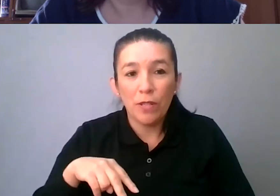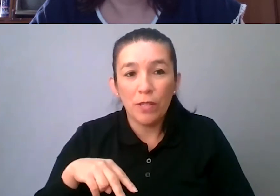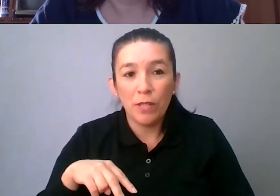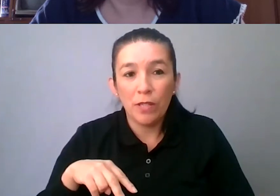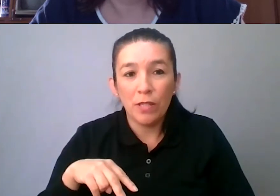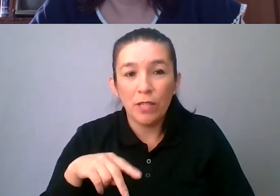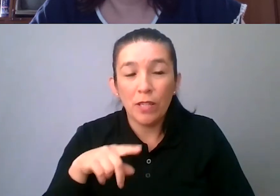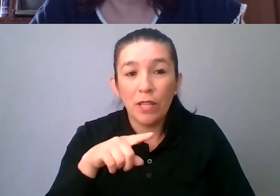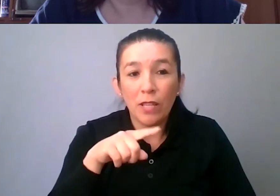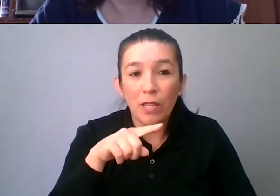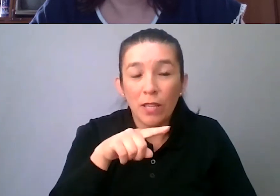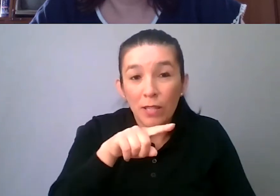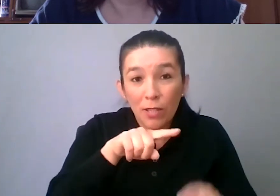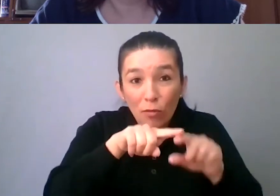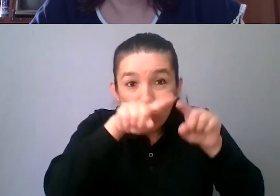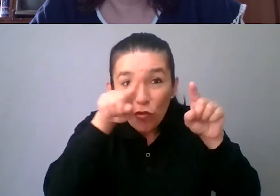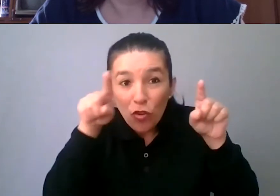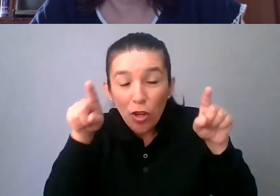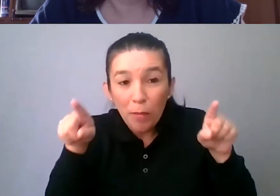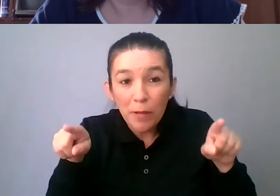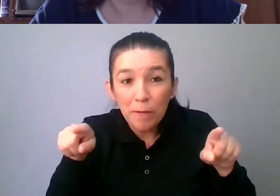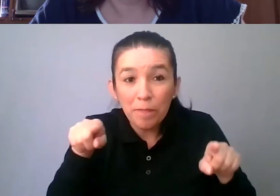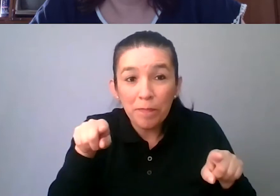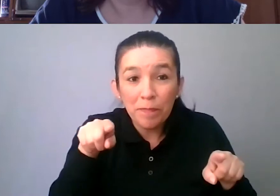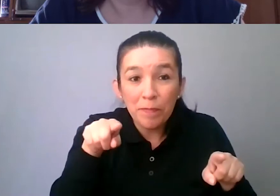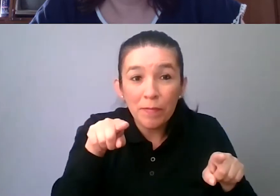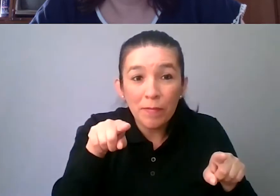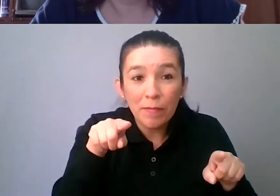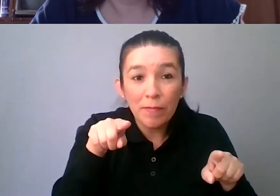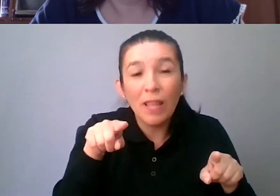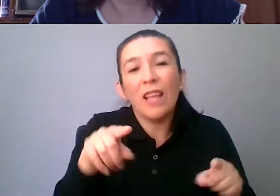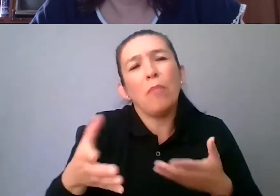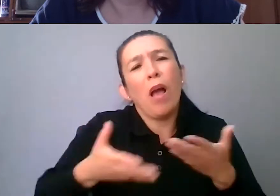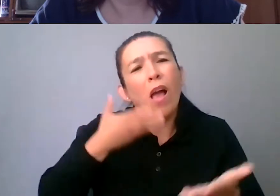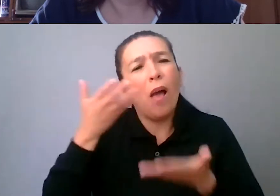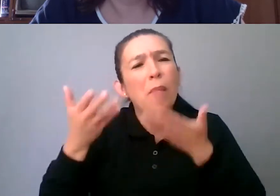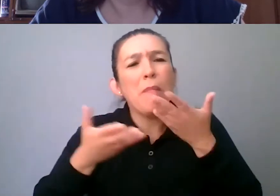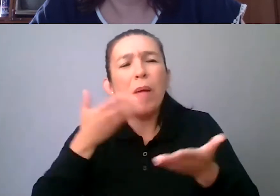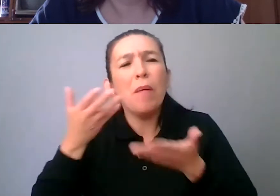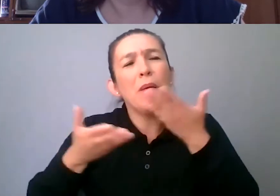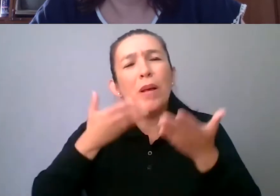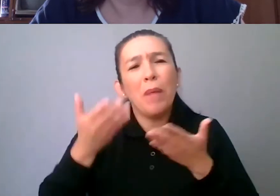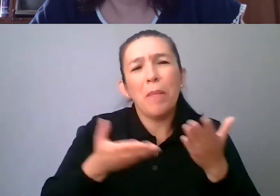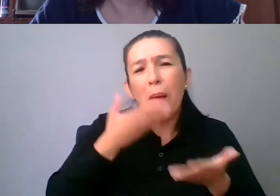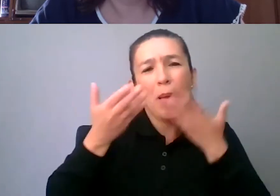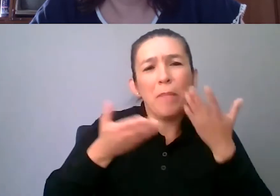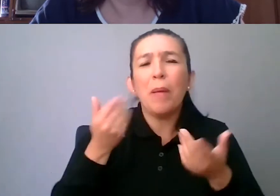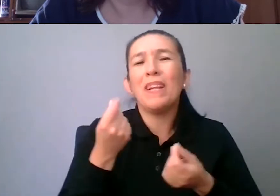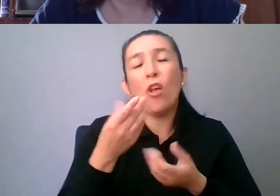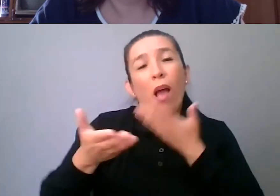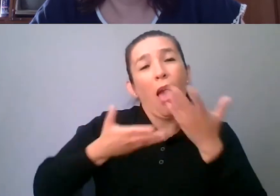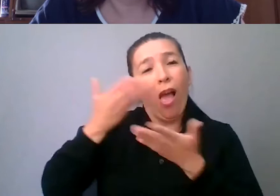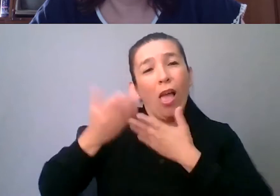este es el ojo quero. Digo, ta ta ta ta, te vaca, puihuihu, mea mea,